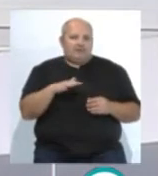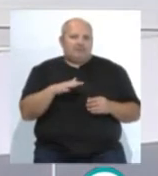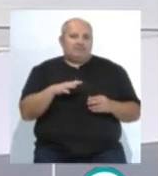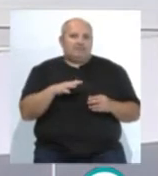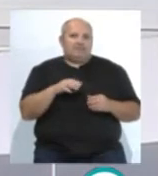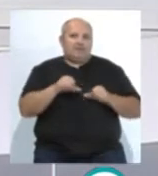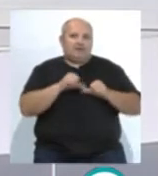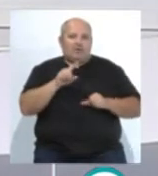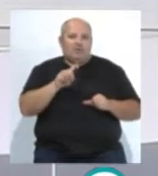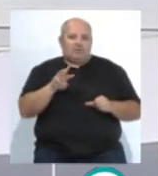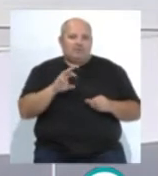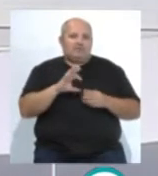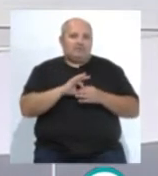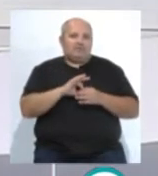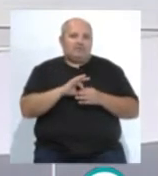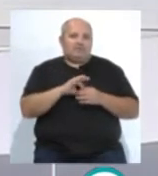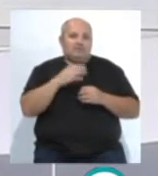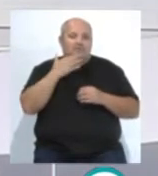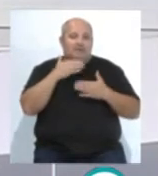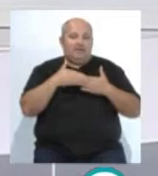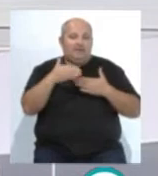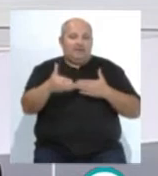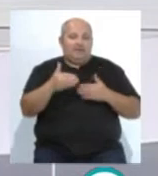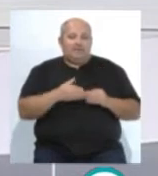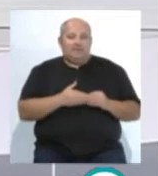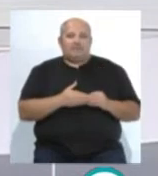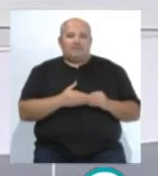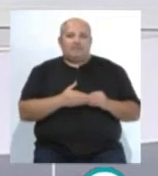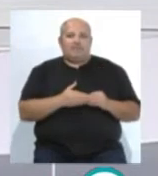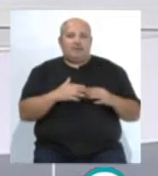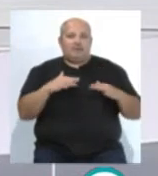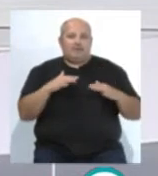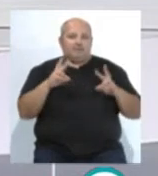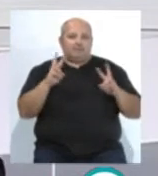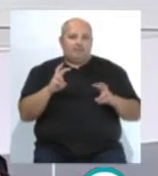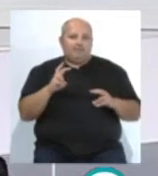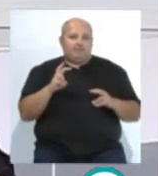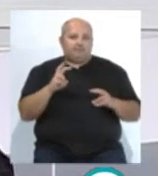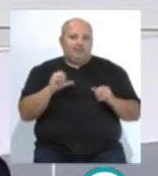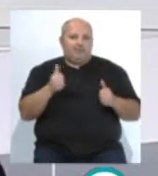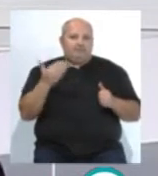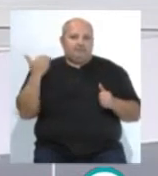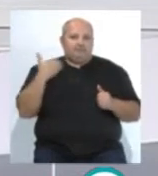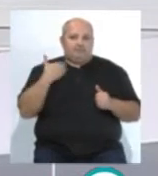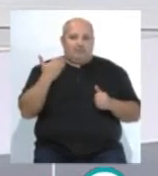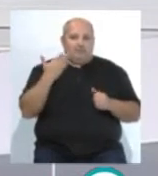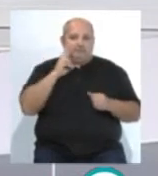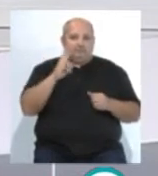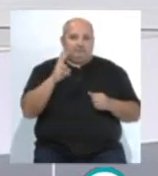de la Liga 1-2-3, a expensas de que termine ese partido que se ha empezado a disputar hace unos